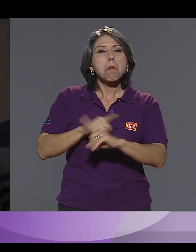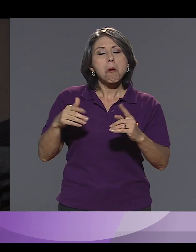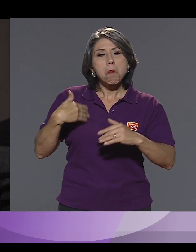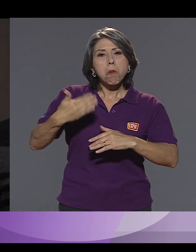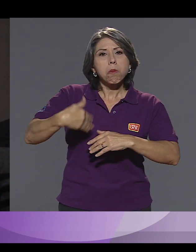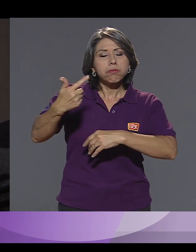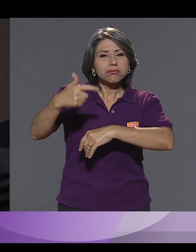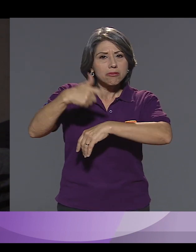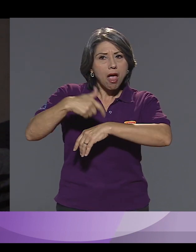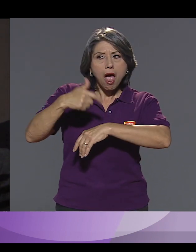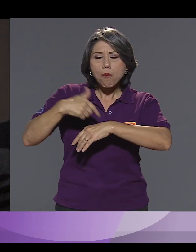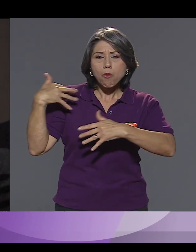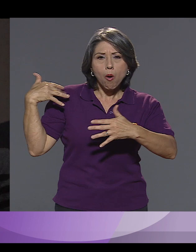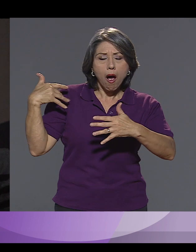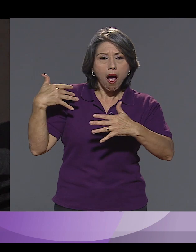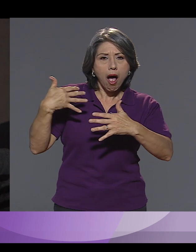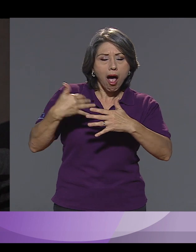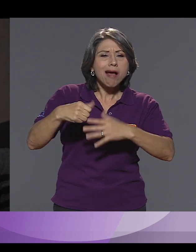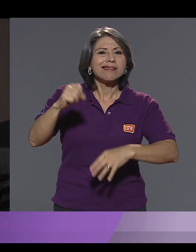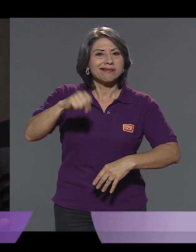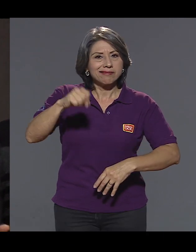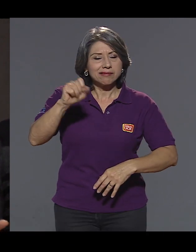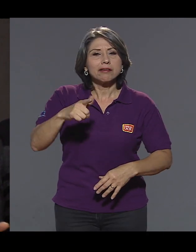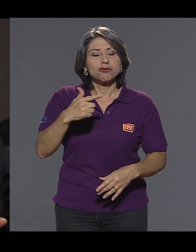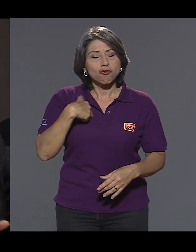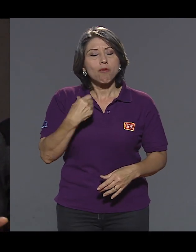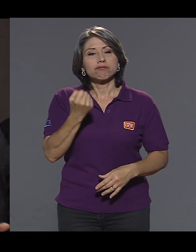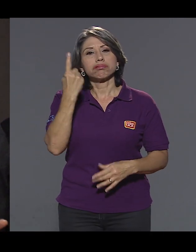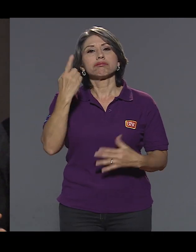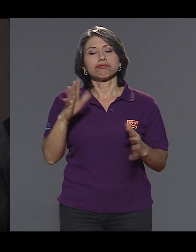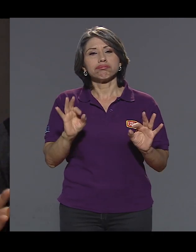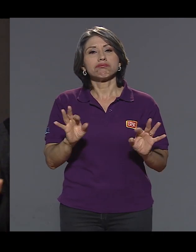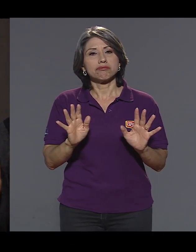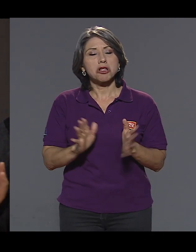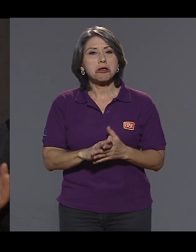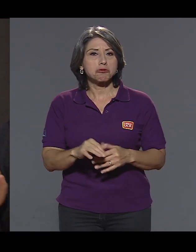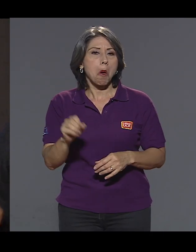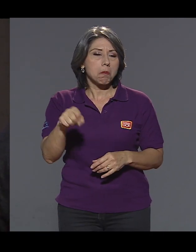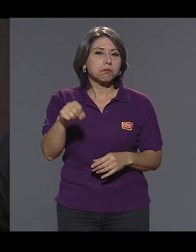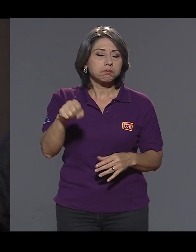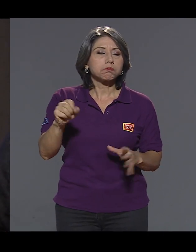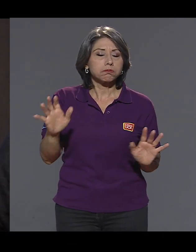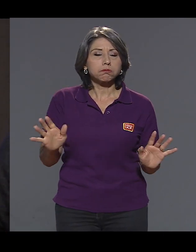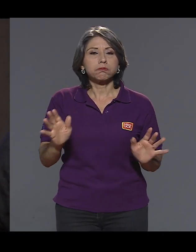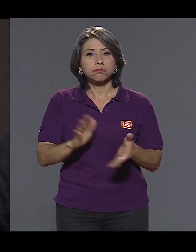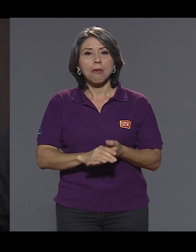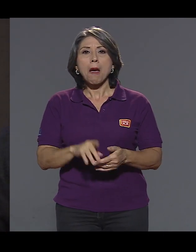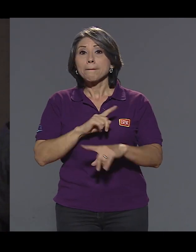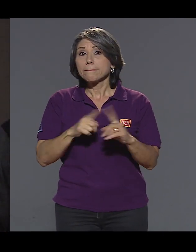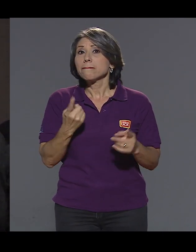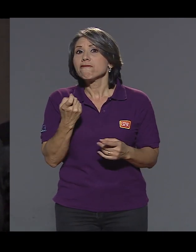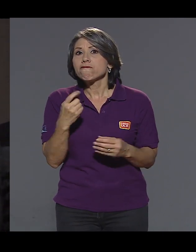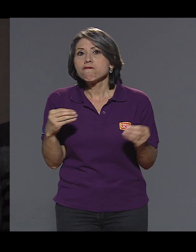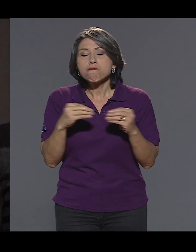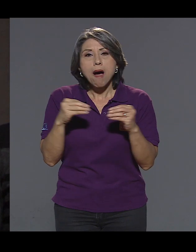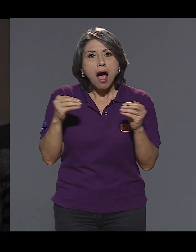hasta ahora, sí, yo comprendo un poco. Sí, un poco, pero falta más.